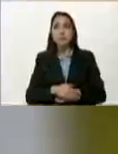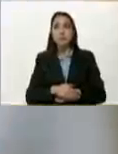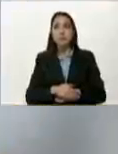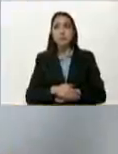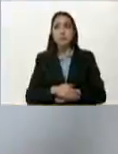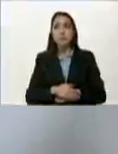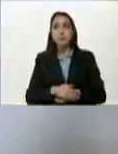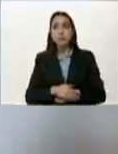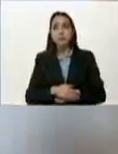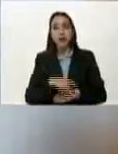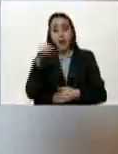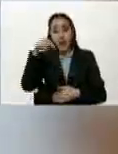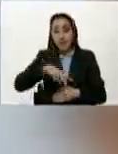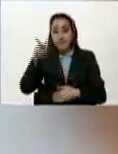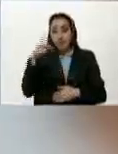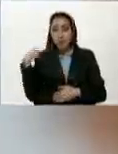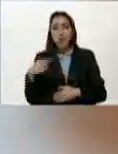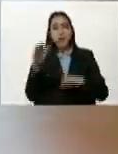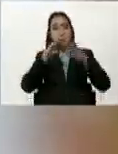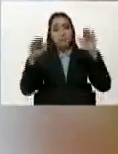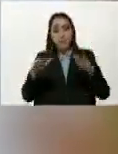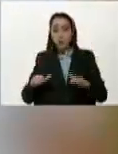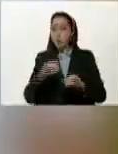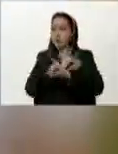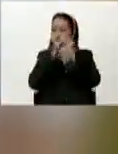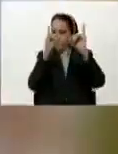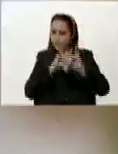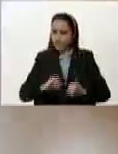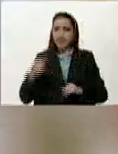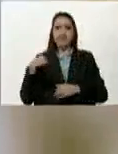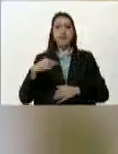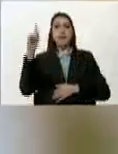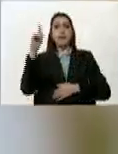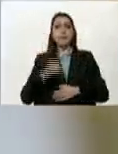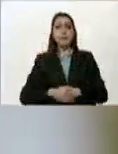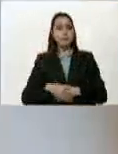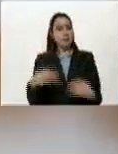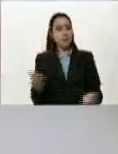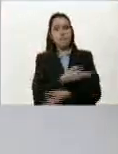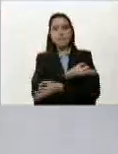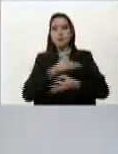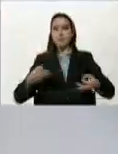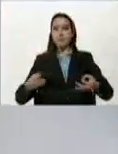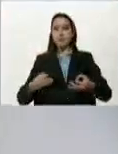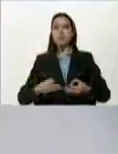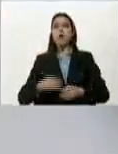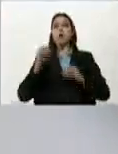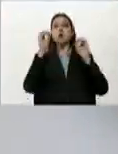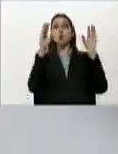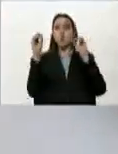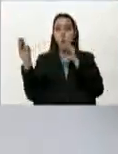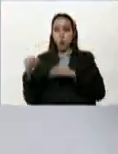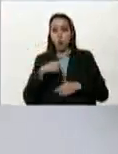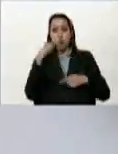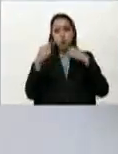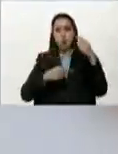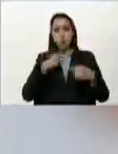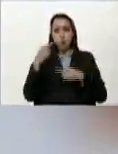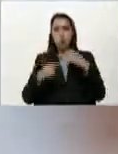en venezuela vamos ante unas navidades felices brillante llena de luces y coloridos